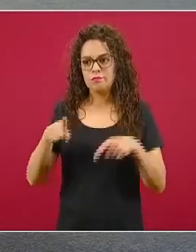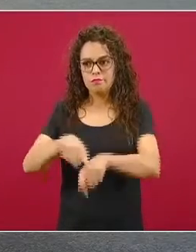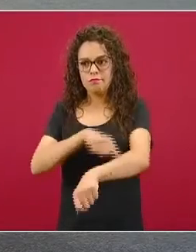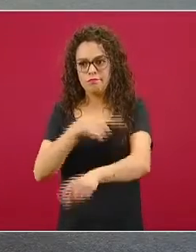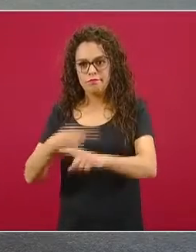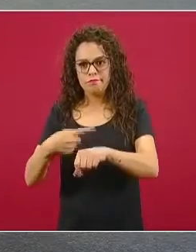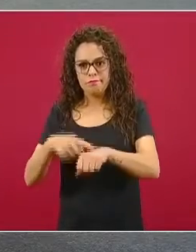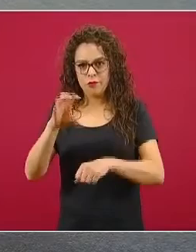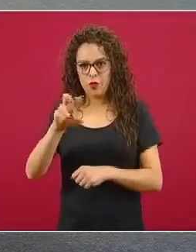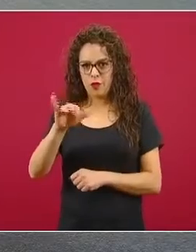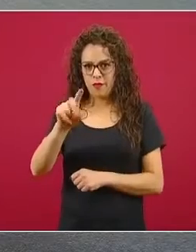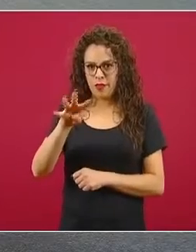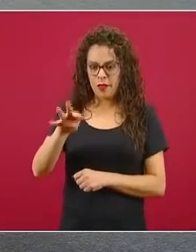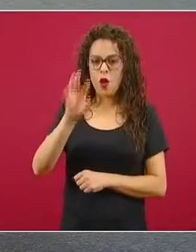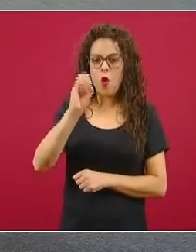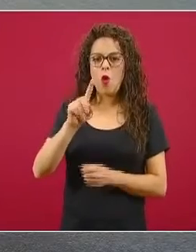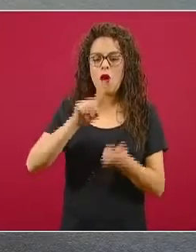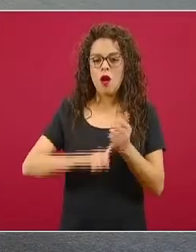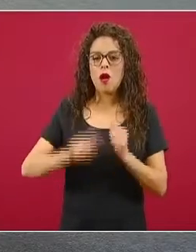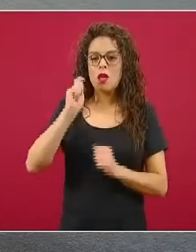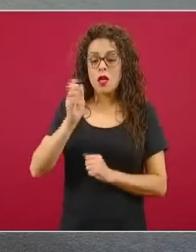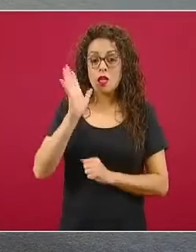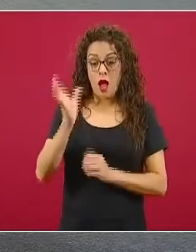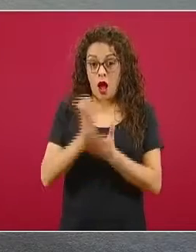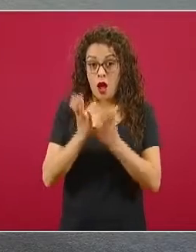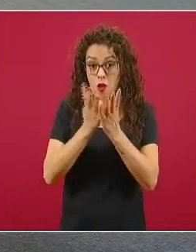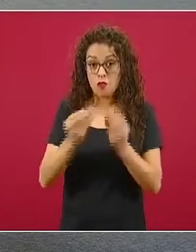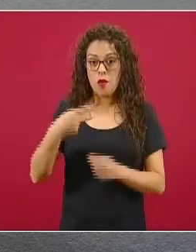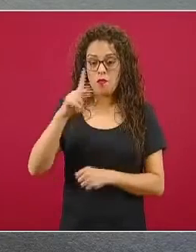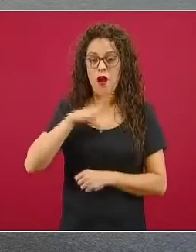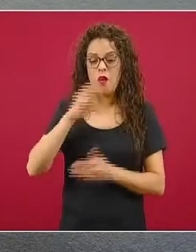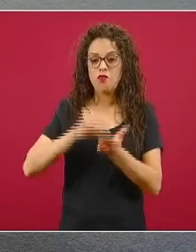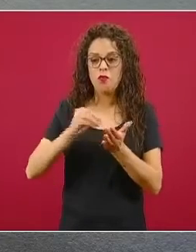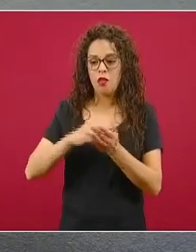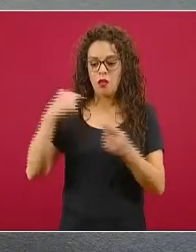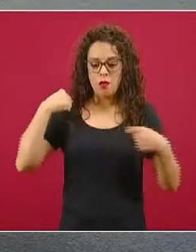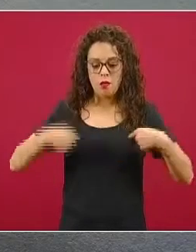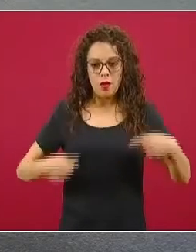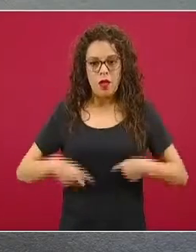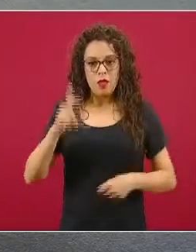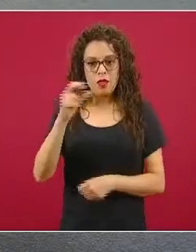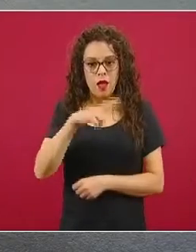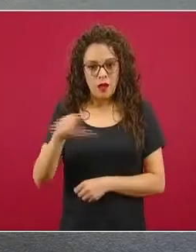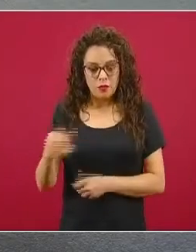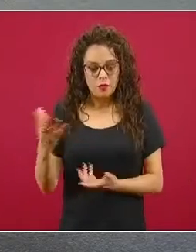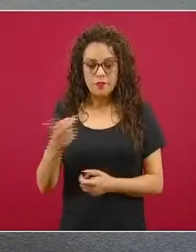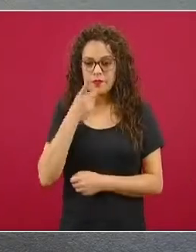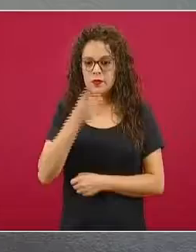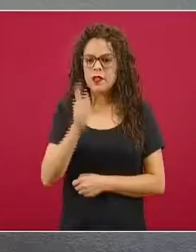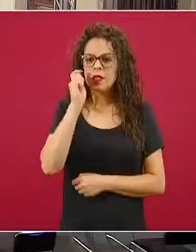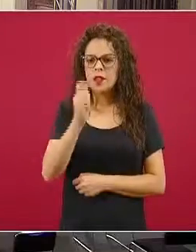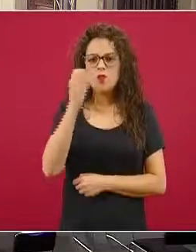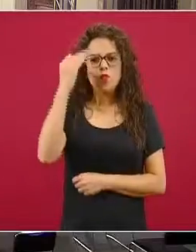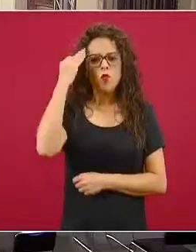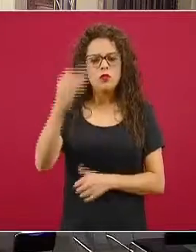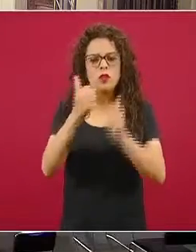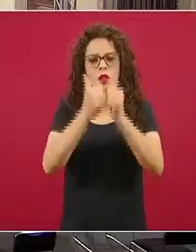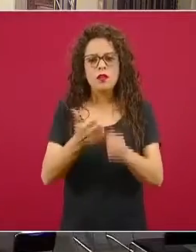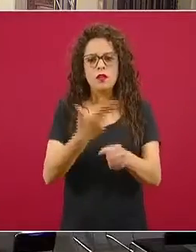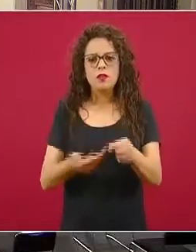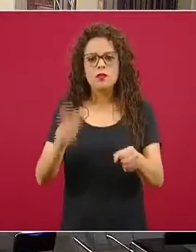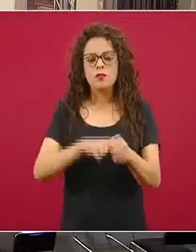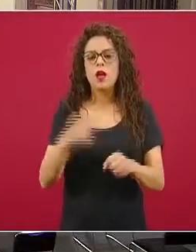normalmente cuando se ha planteado la pregunta en las conferencias, se habla de los casos que tuvieron como mucho tiempo de hospitalización y necesitan